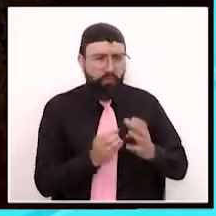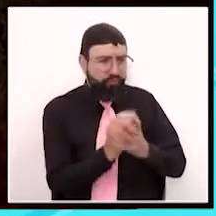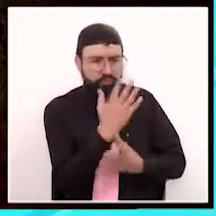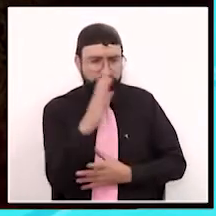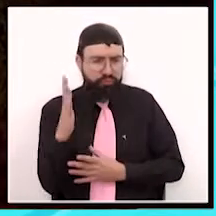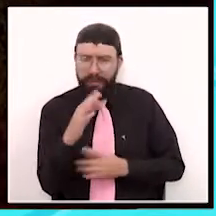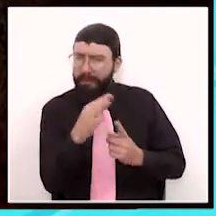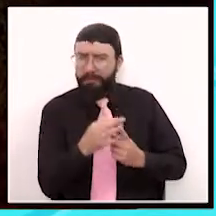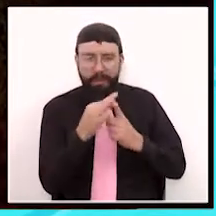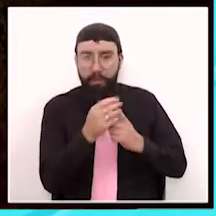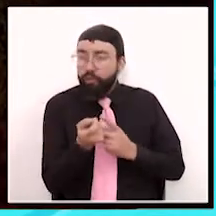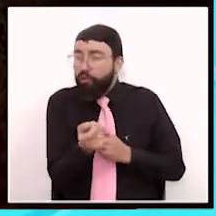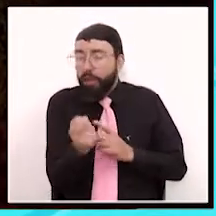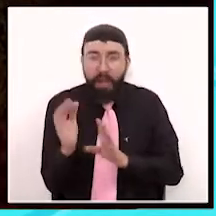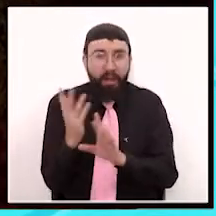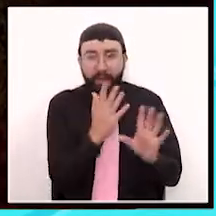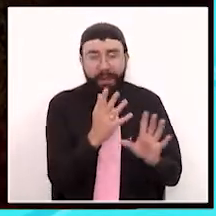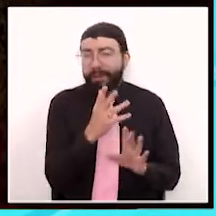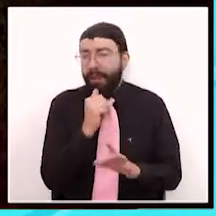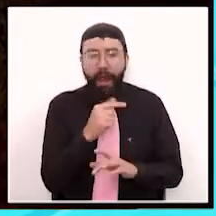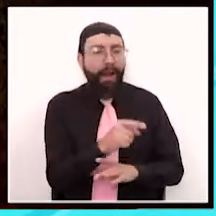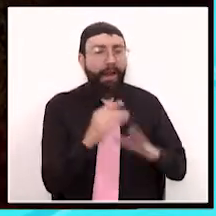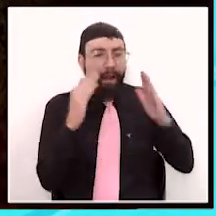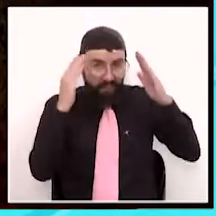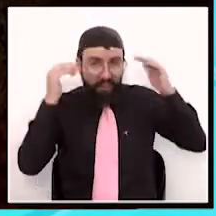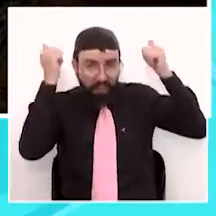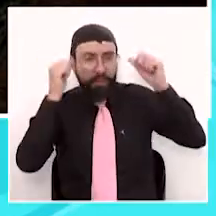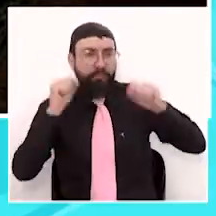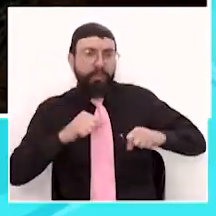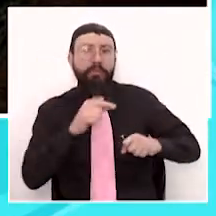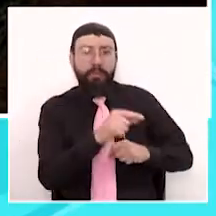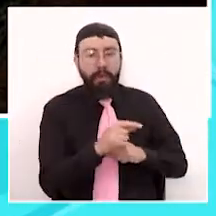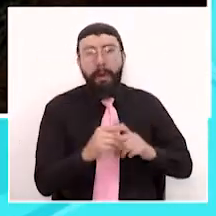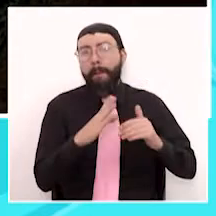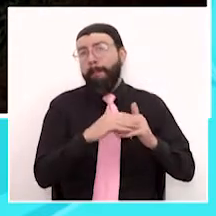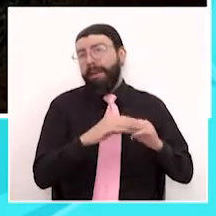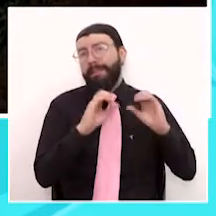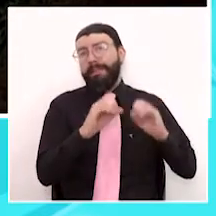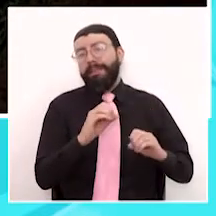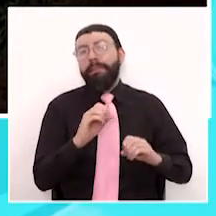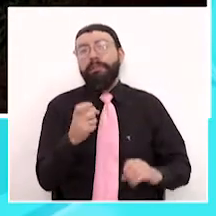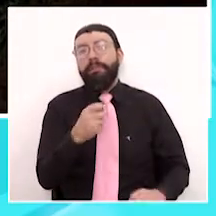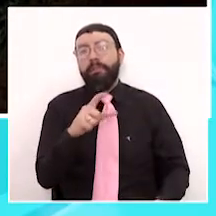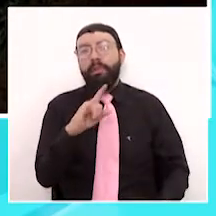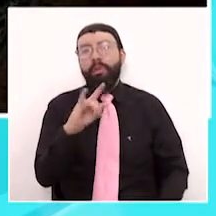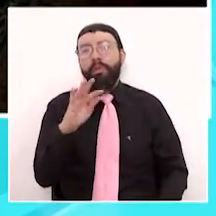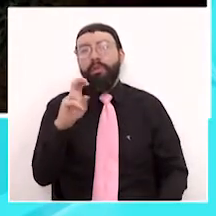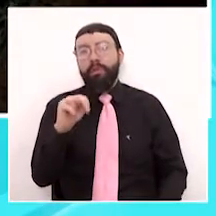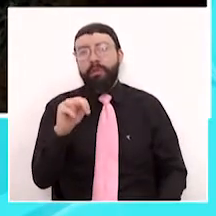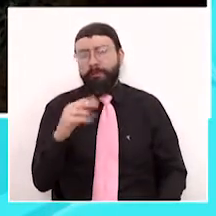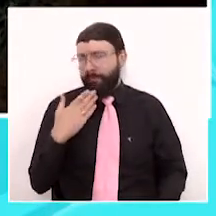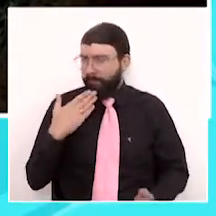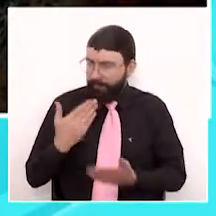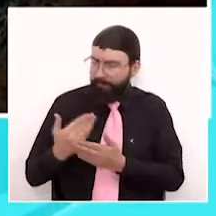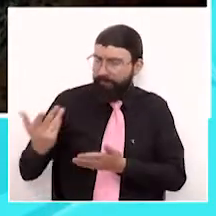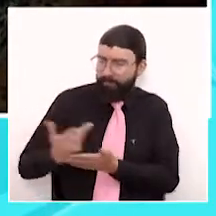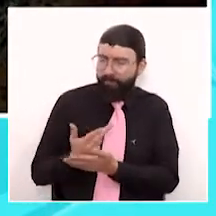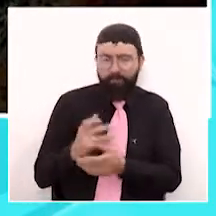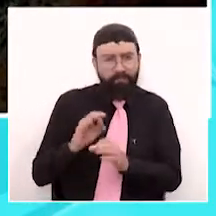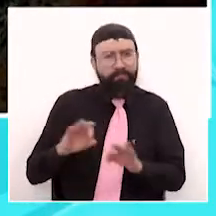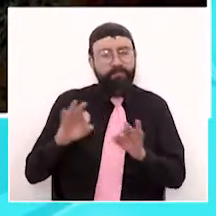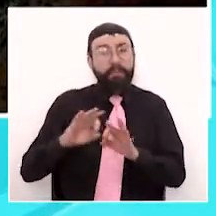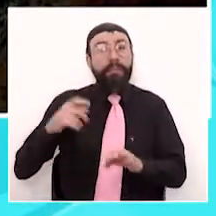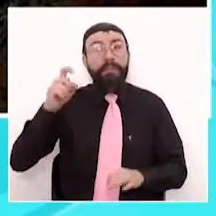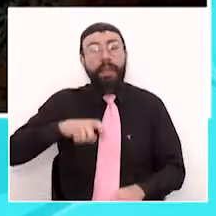gluten, y con ese tipo de avenas sí podríamos hacer un pan sin gluten. Muy bien, muchas gracias, doctora, por esos conceptos tan importantes que debemos tener en